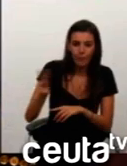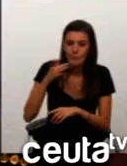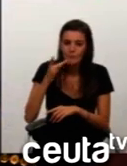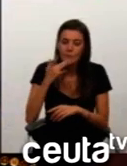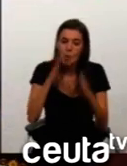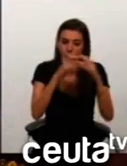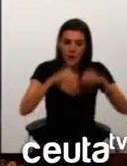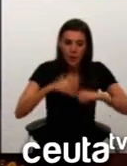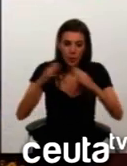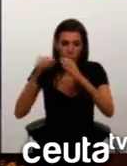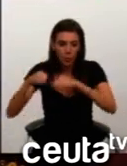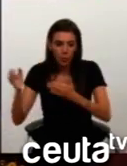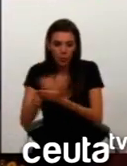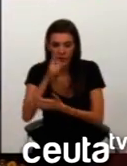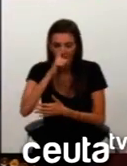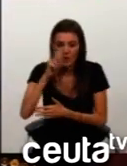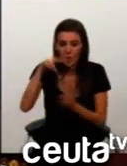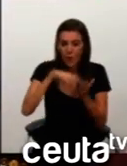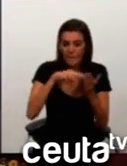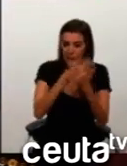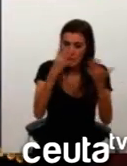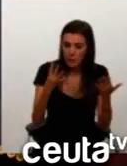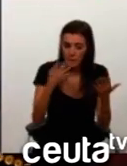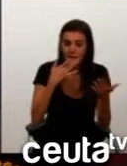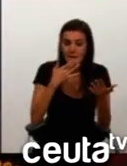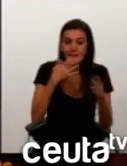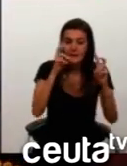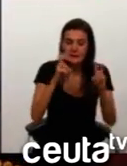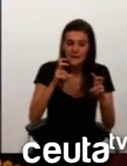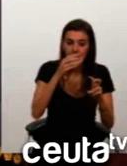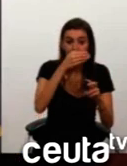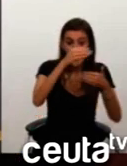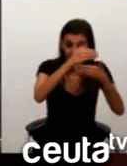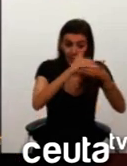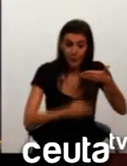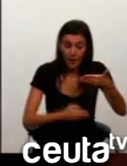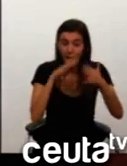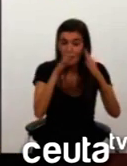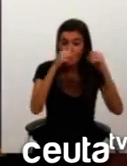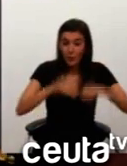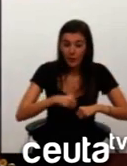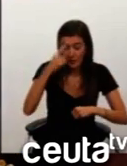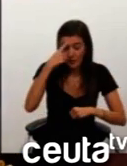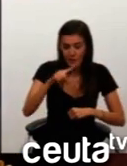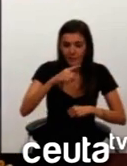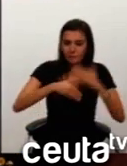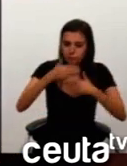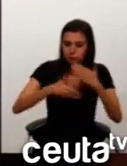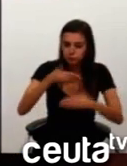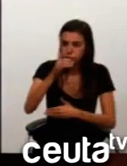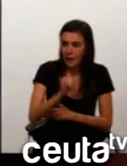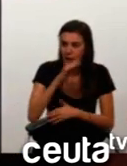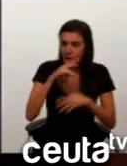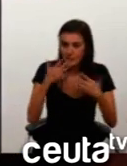un acuerdo del año 2019 que está en el boletín y que es un acuerdo que, hasta donde yo sé, continúa vigente hasta